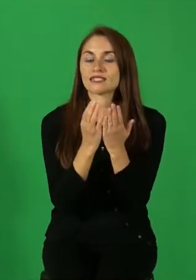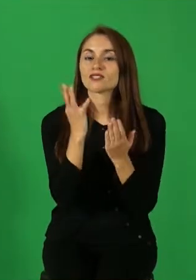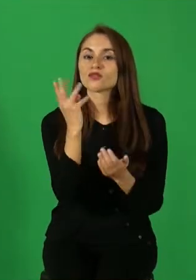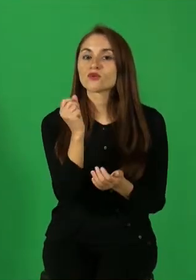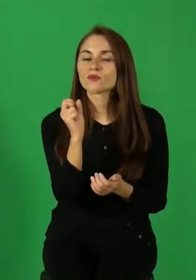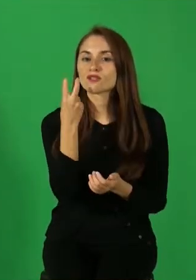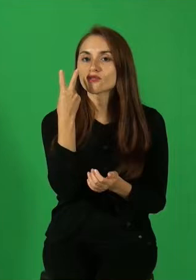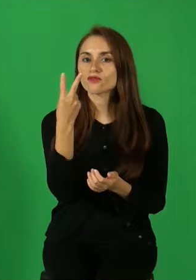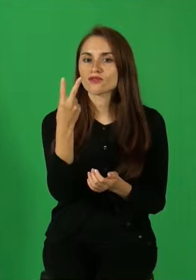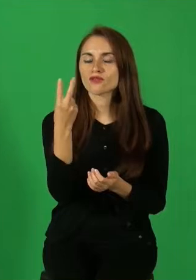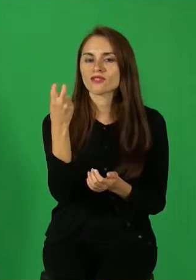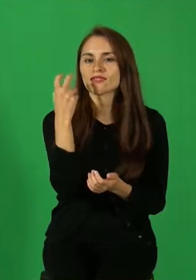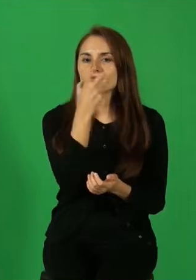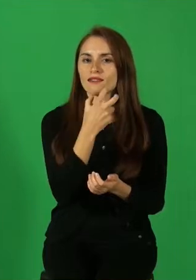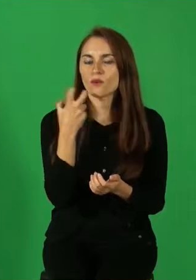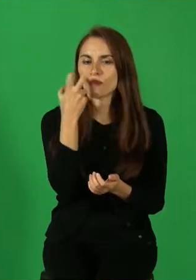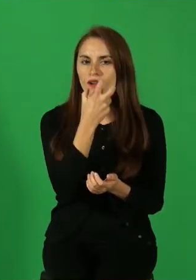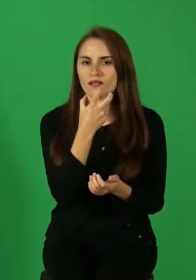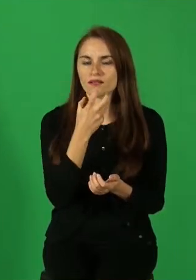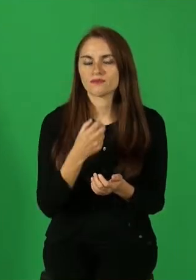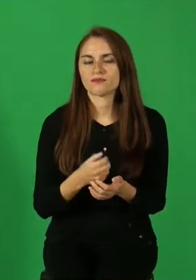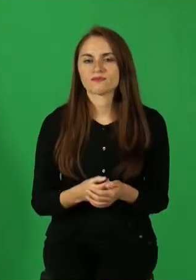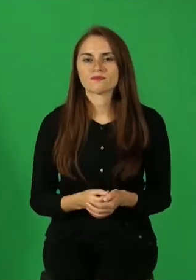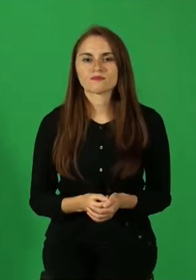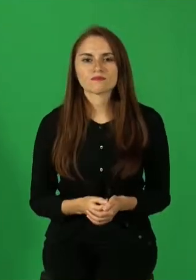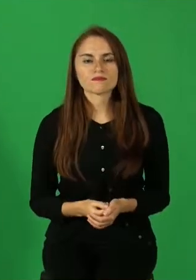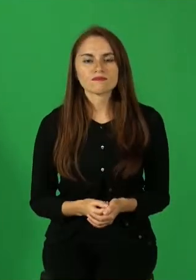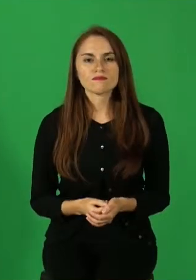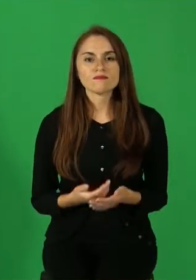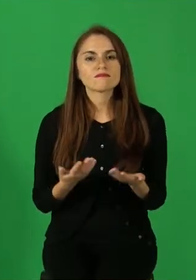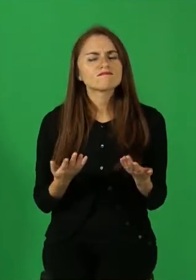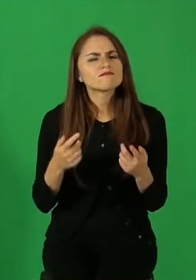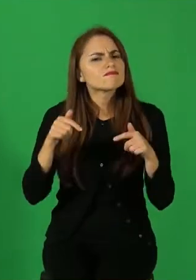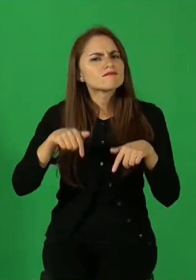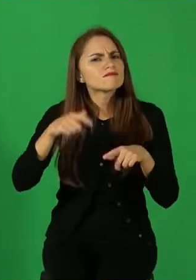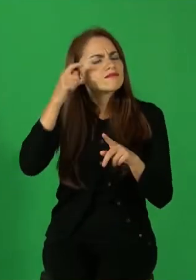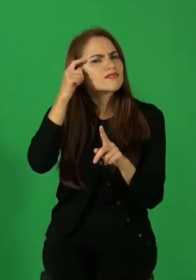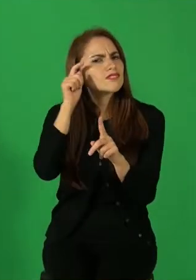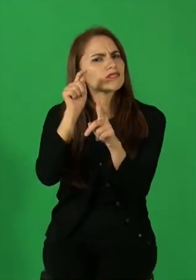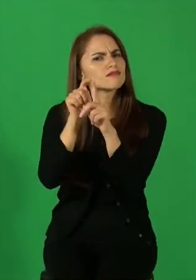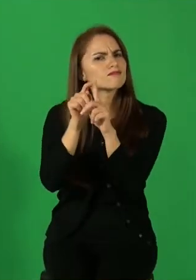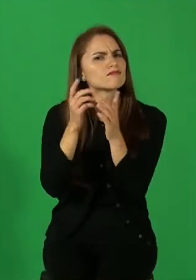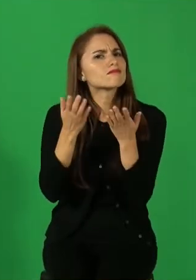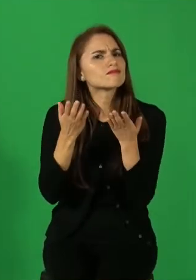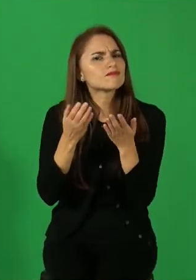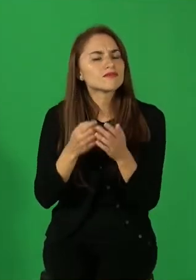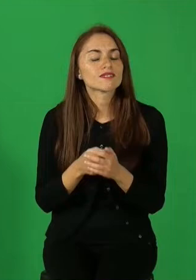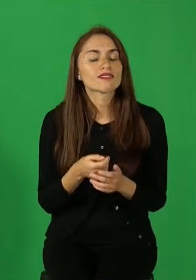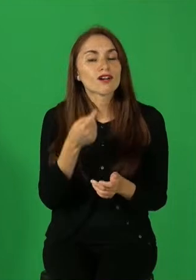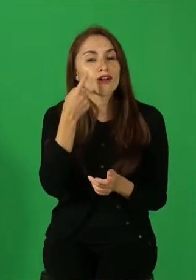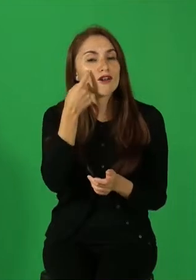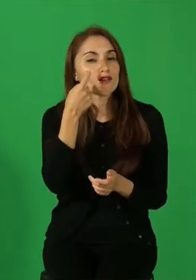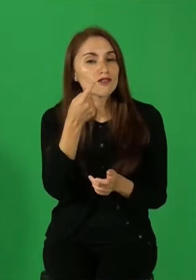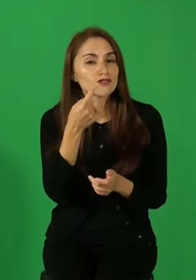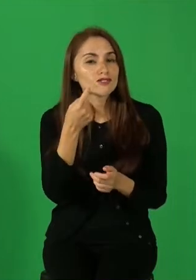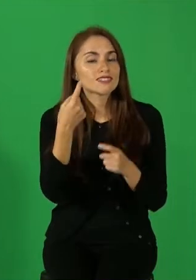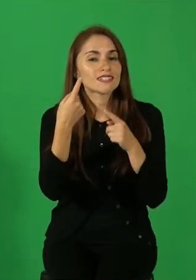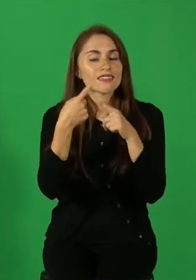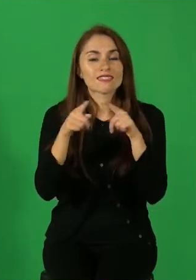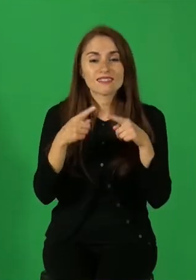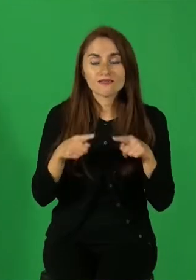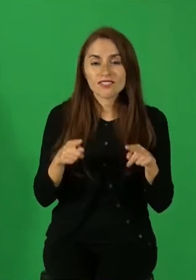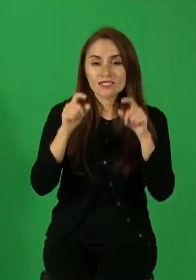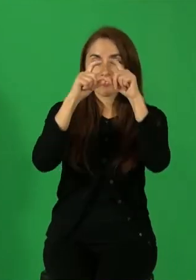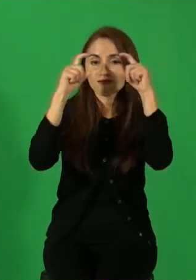2 de lenguaje y literatura. ¿Cuál es el objetivo que vamos a ver hoy día? Es conocer los mecanismos